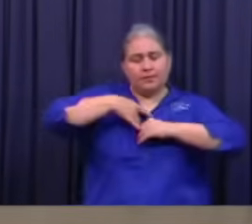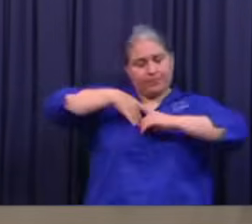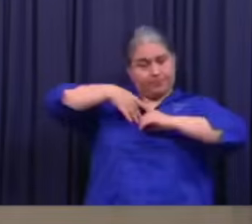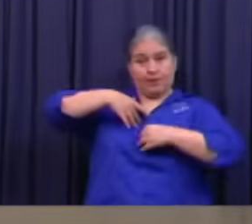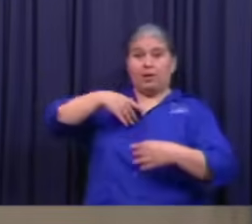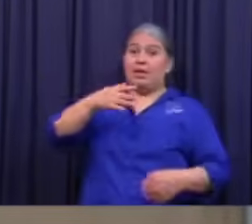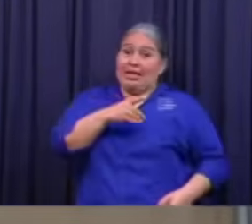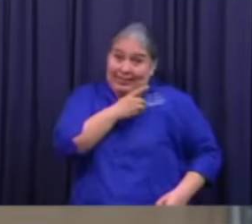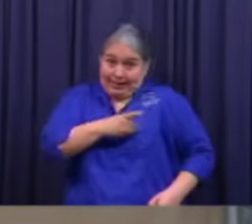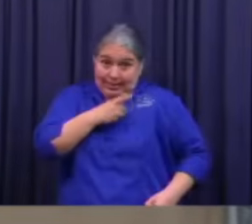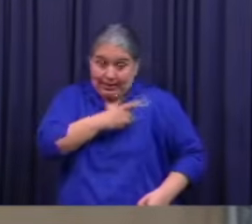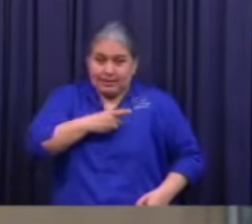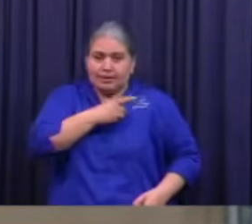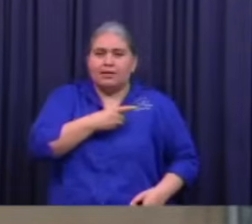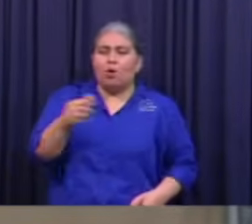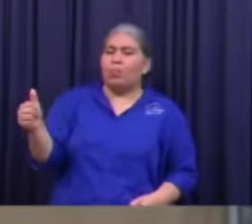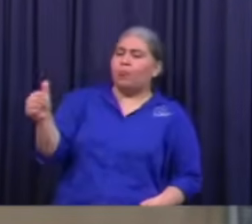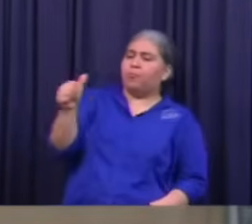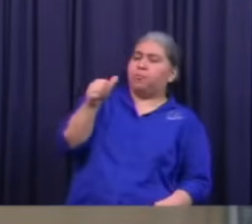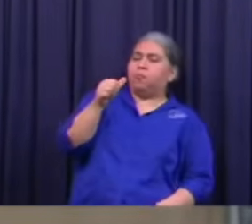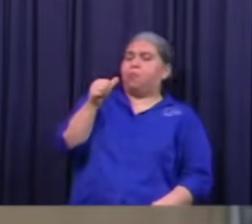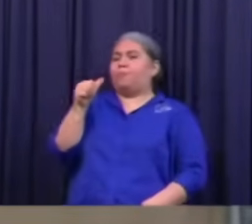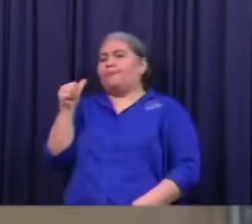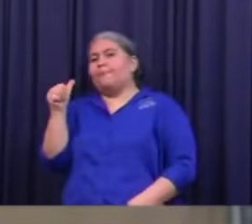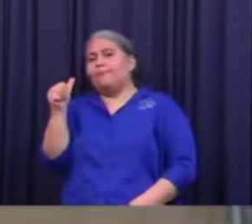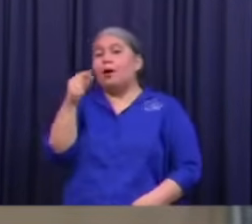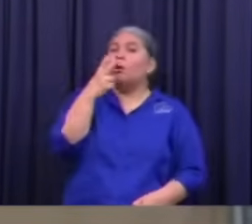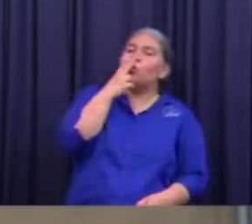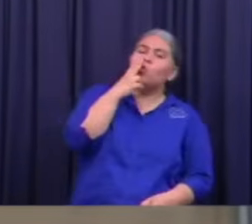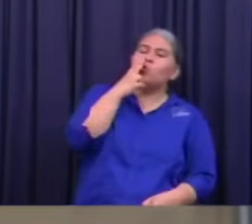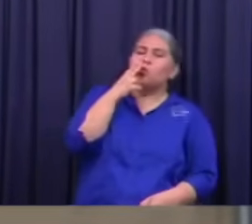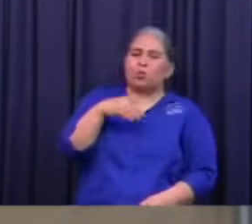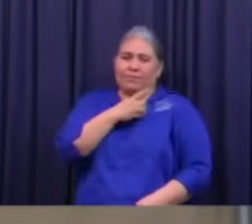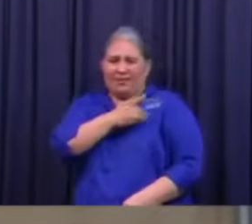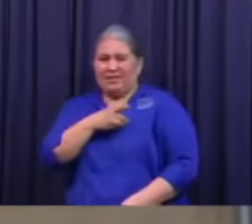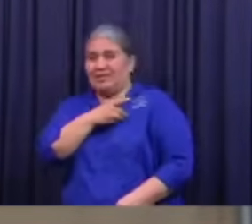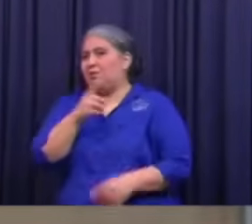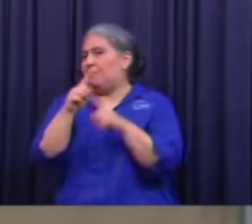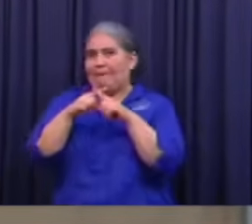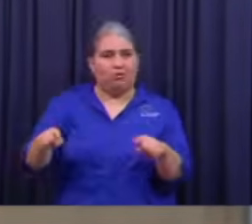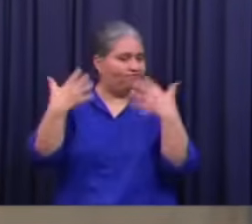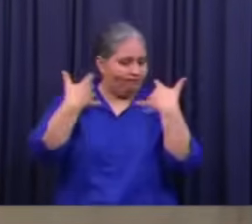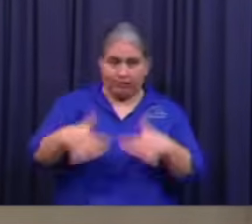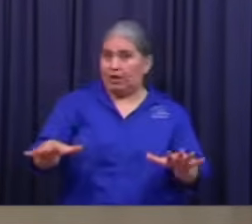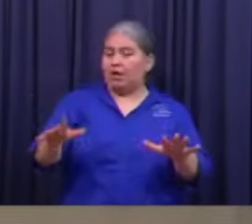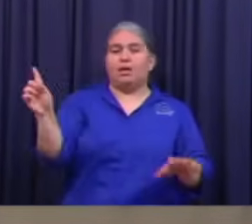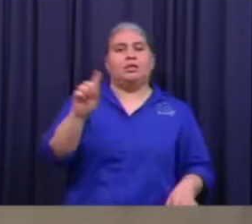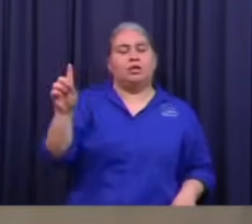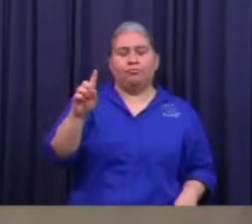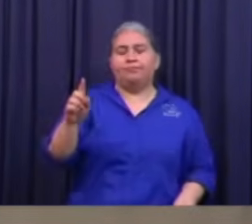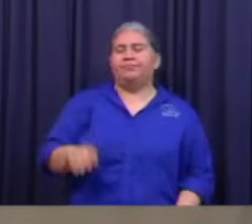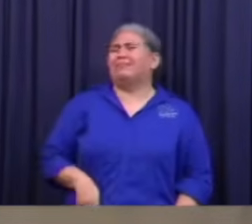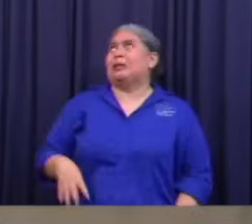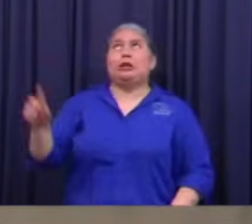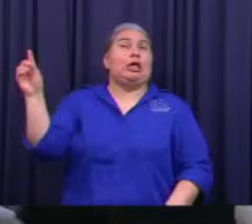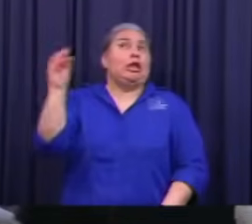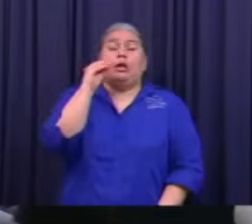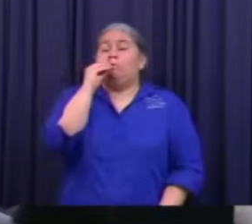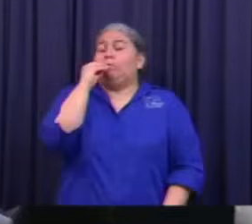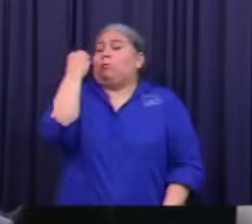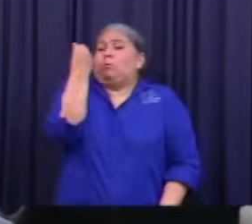peleaba era como un alcohólico anónimo pero un día me bautizaron en